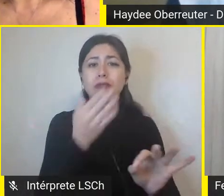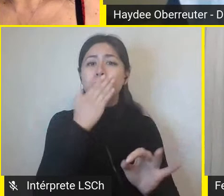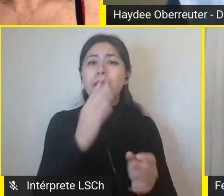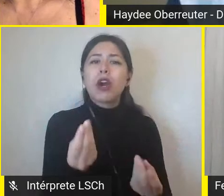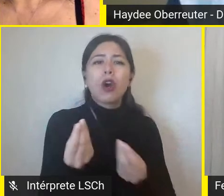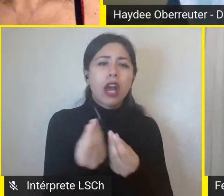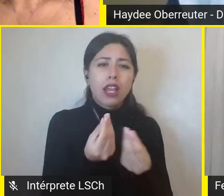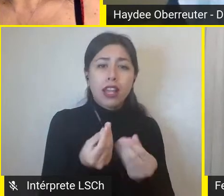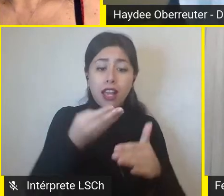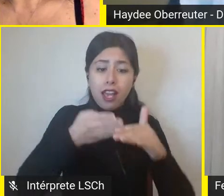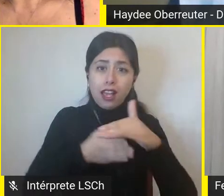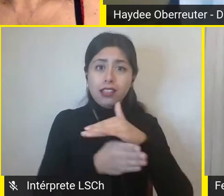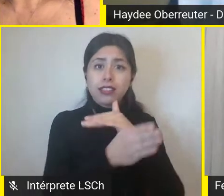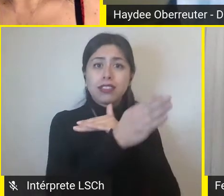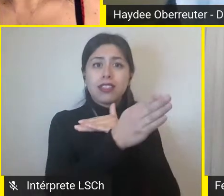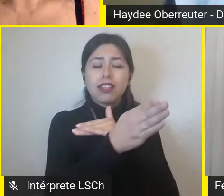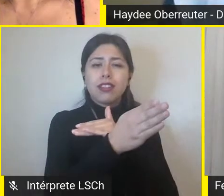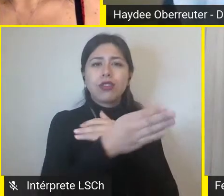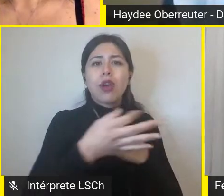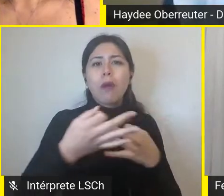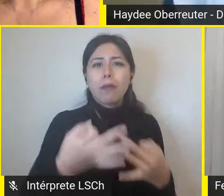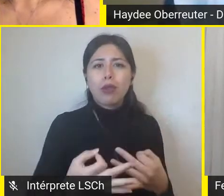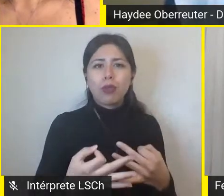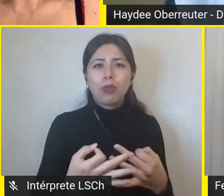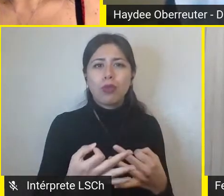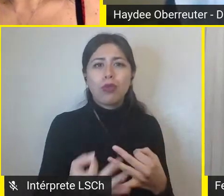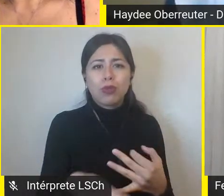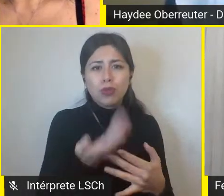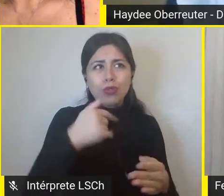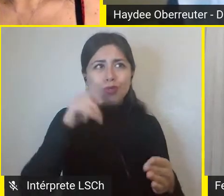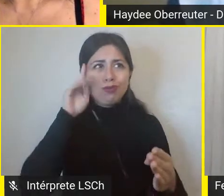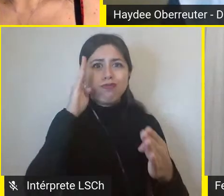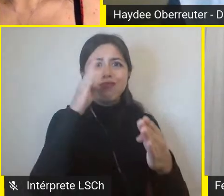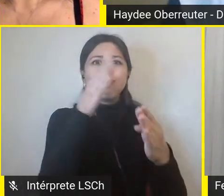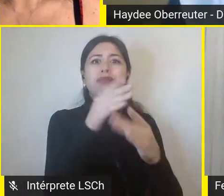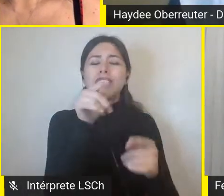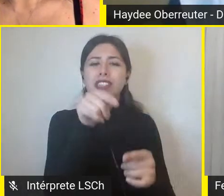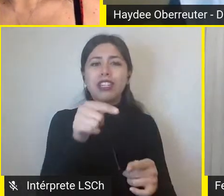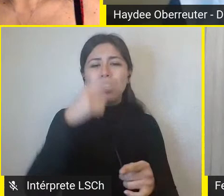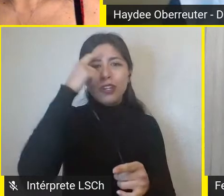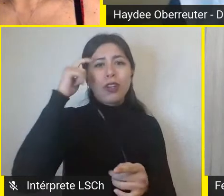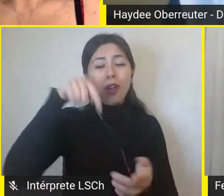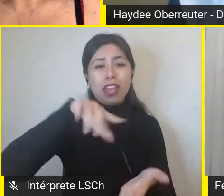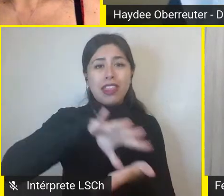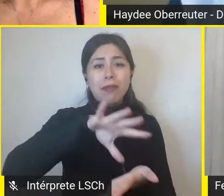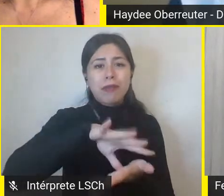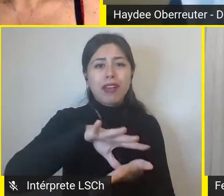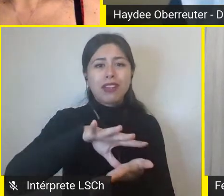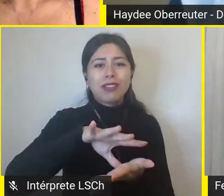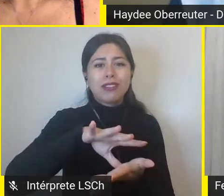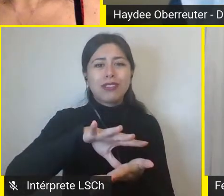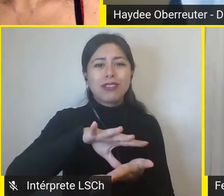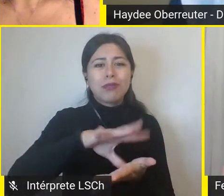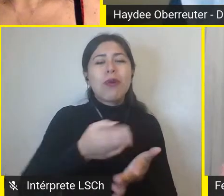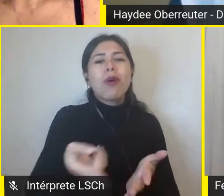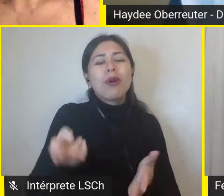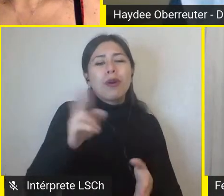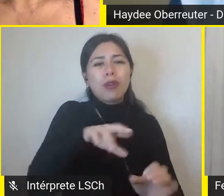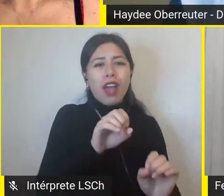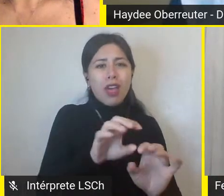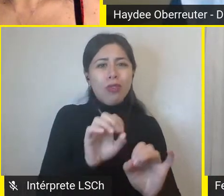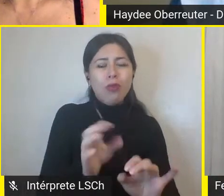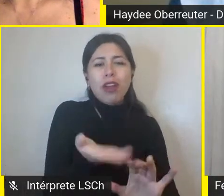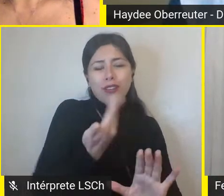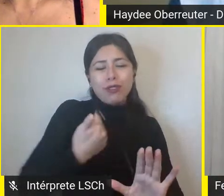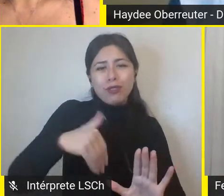sea oportuno. Entonces vamos por allá, creo yo. Creo que este país tenemos que ir rescatando y reeducando a nosotros mismos en